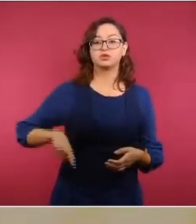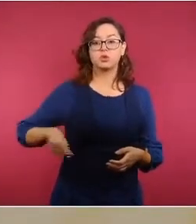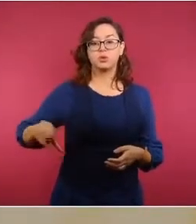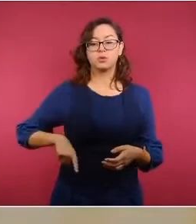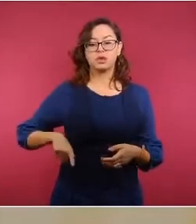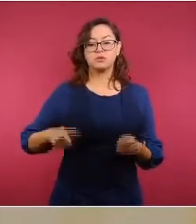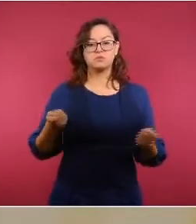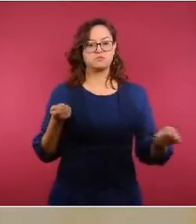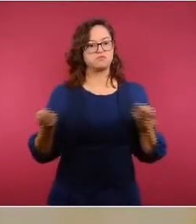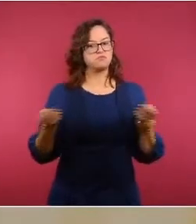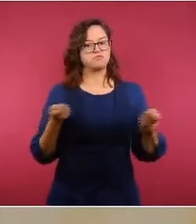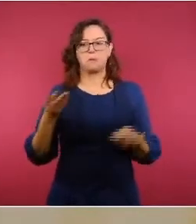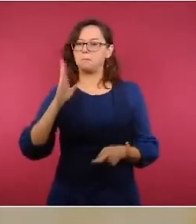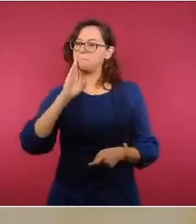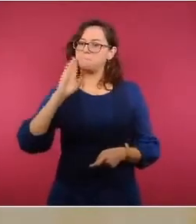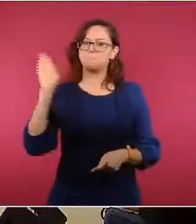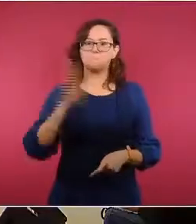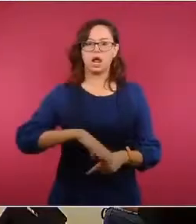al país,